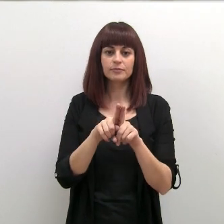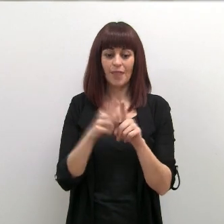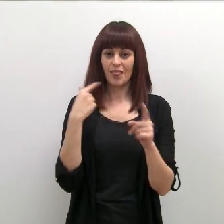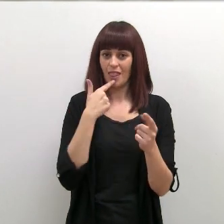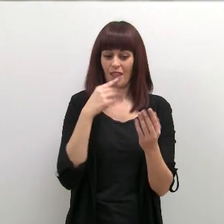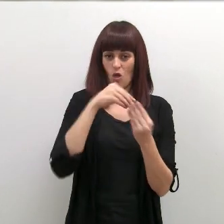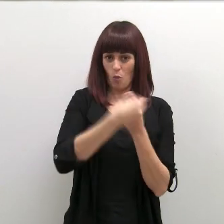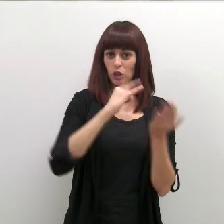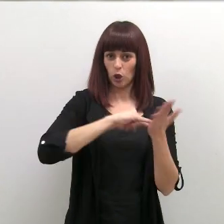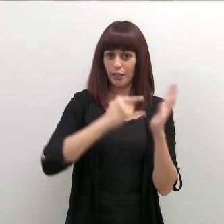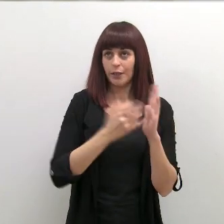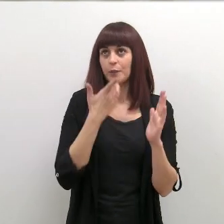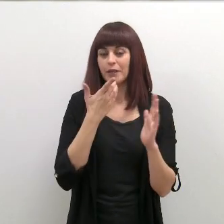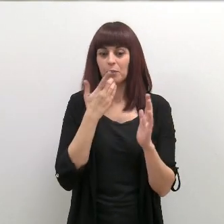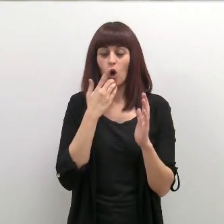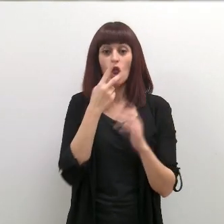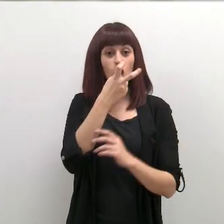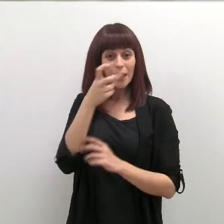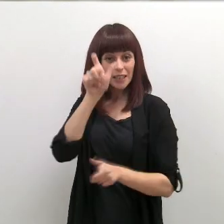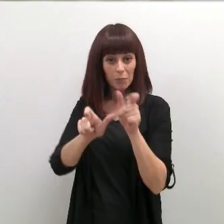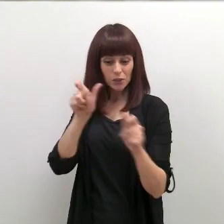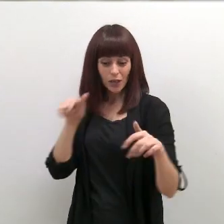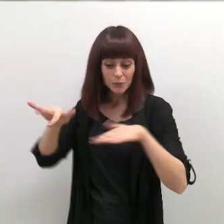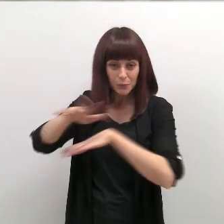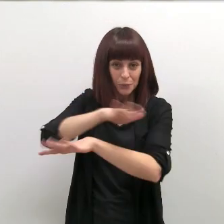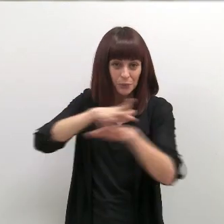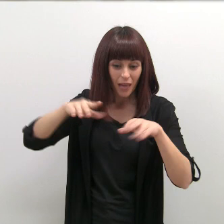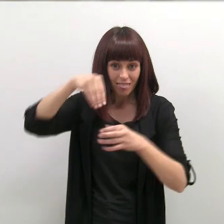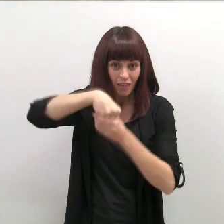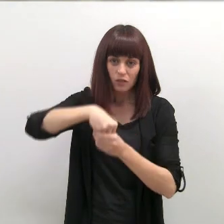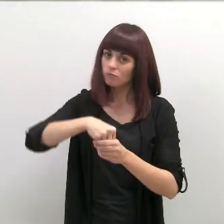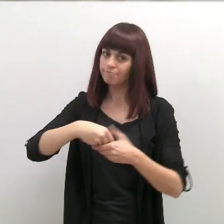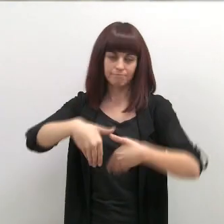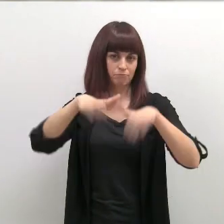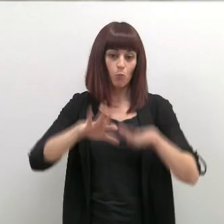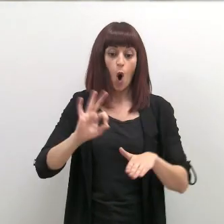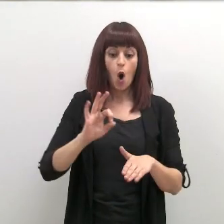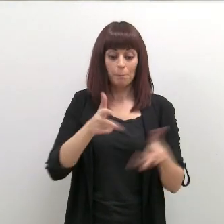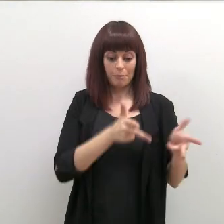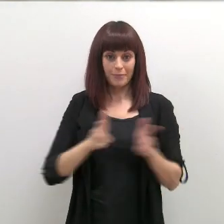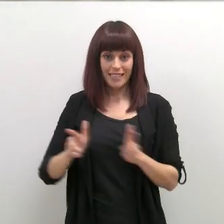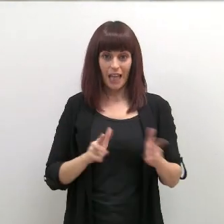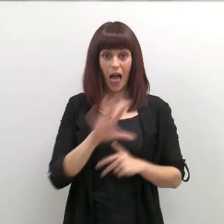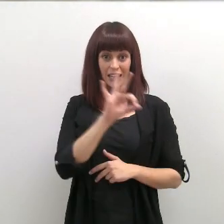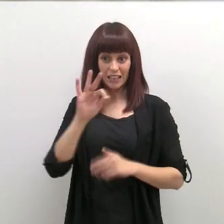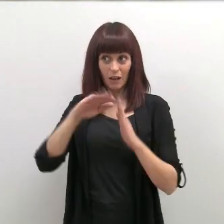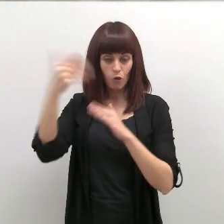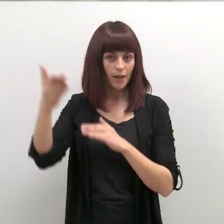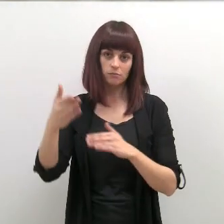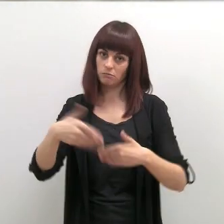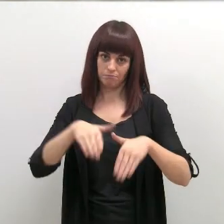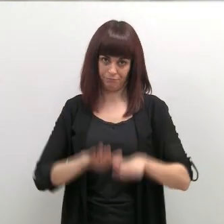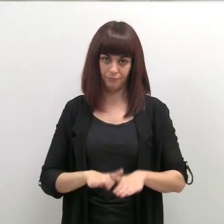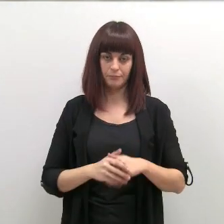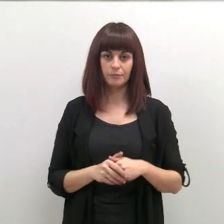técnico, aquellos actos que aglutinen a más de 200 personas en el interior y a más de 500 sentadas en el exterior. Se encuentra